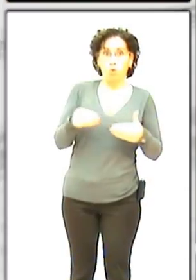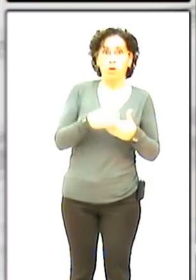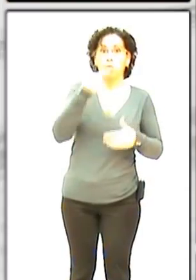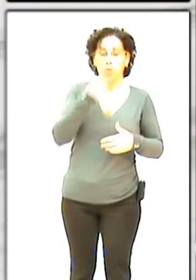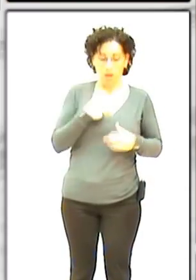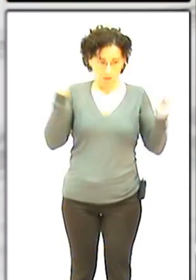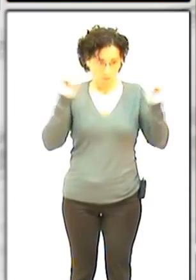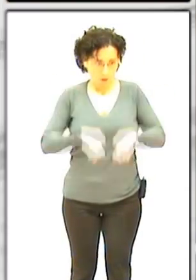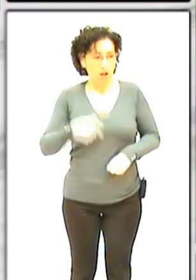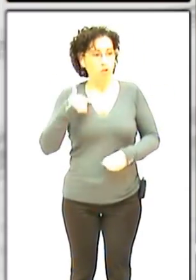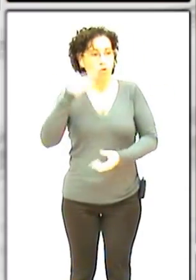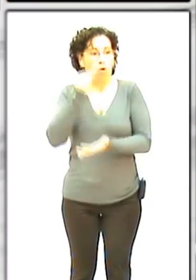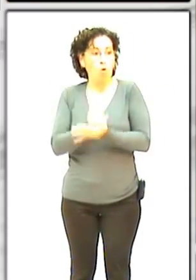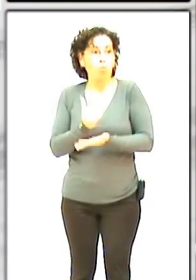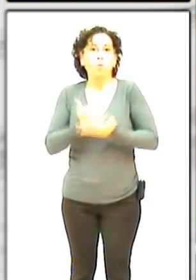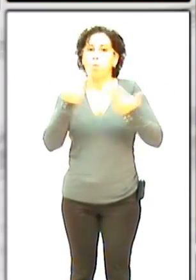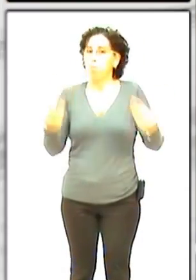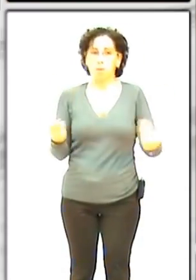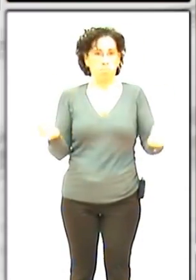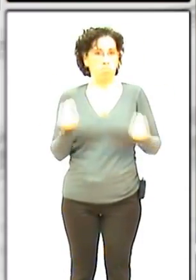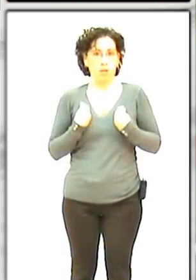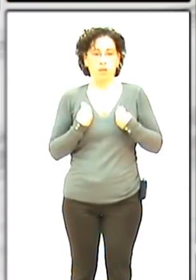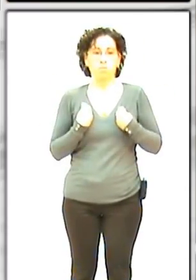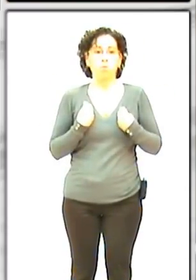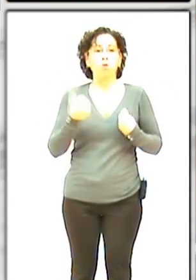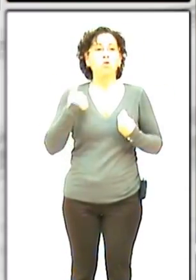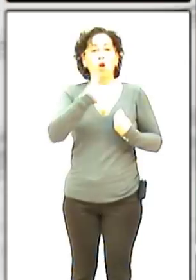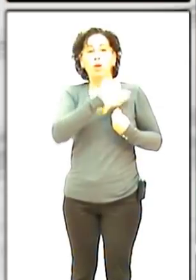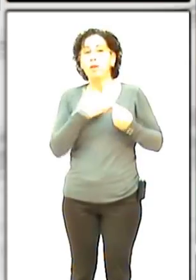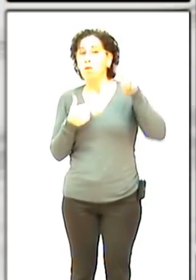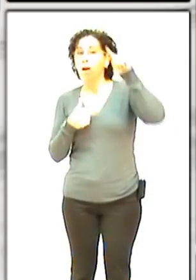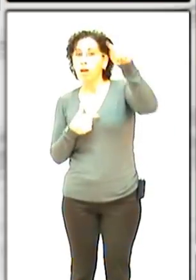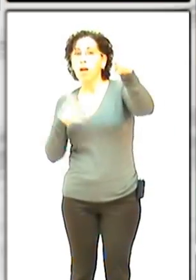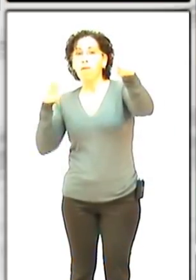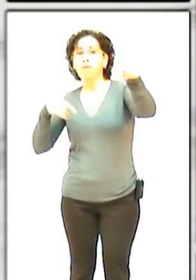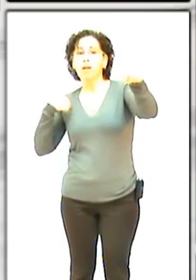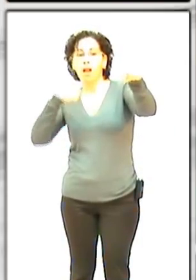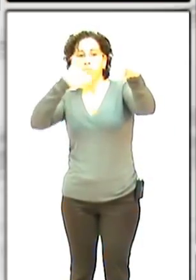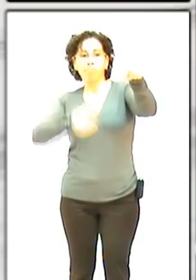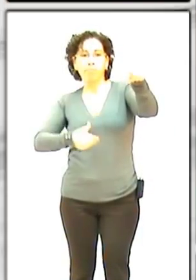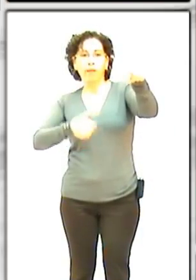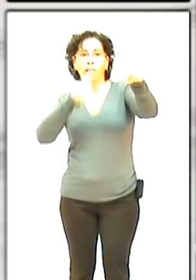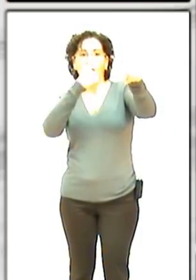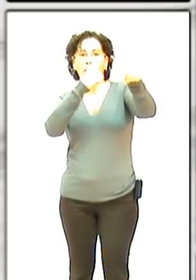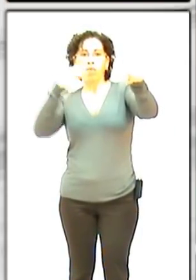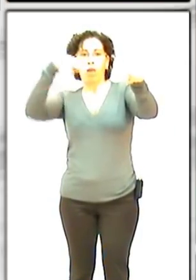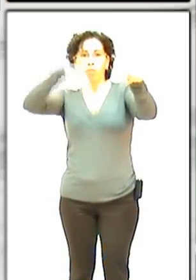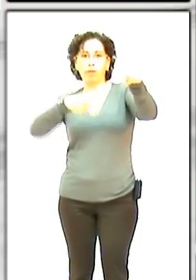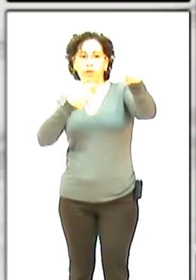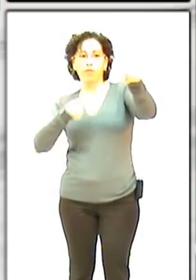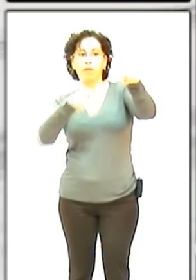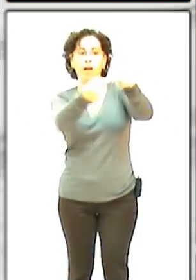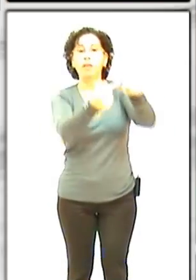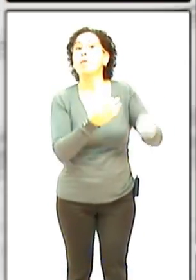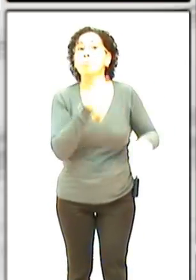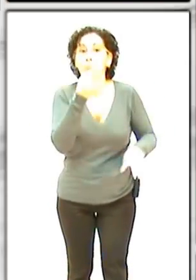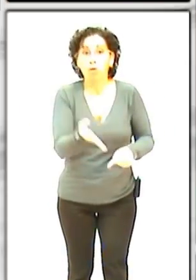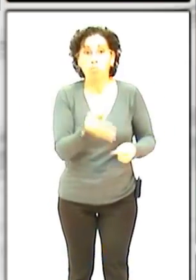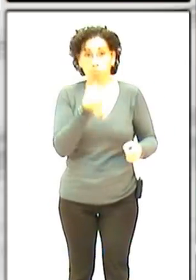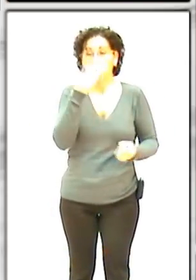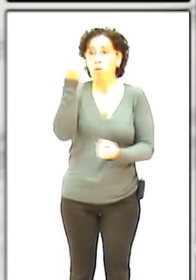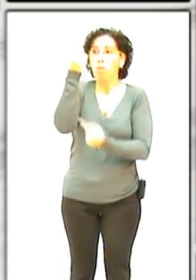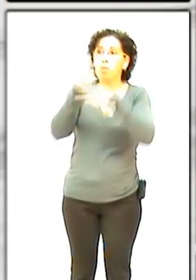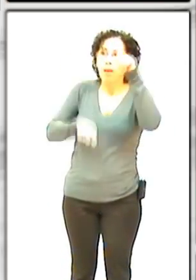me he quedado a 100 metros del objetivo. ¿Por qué? Pues porque todavía en zonas